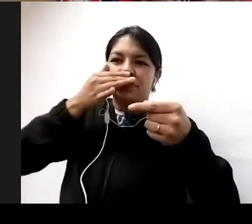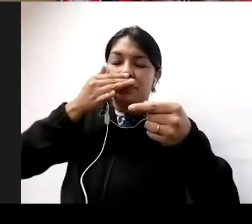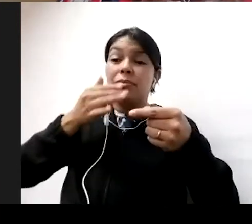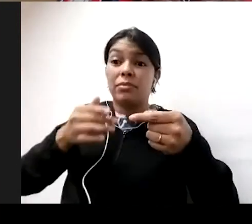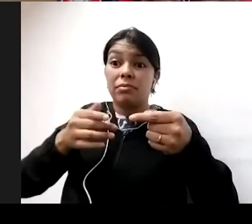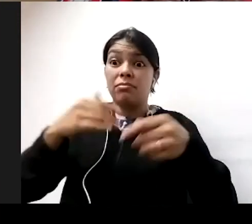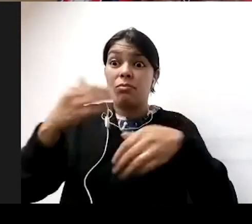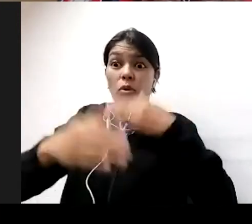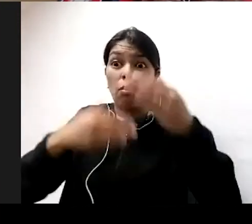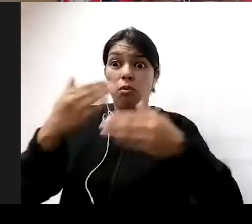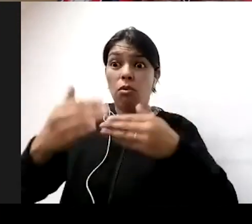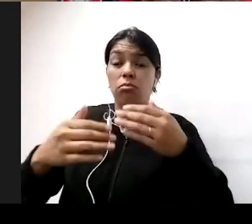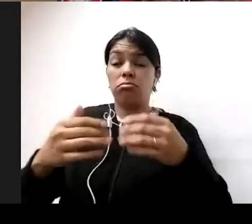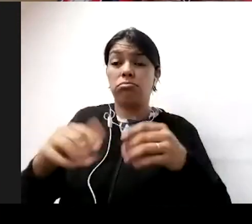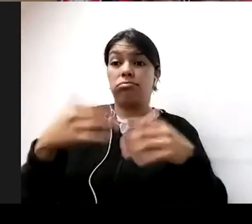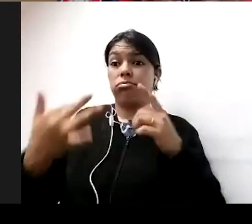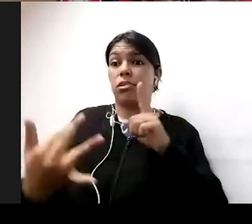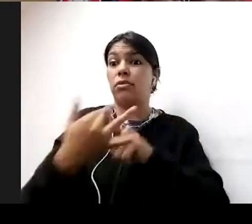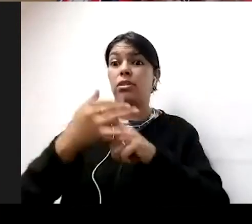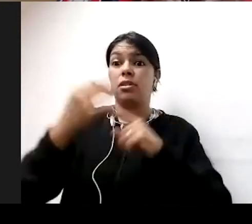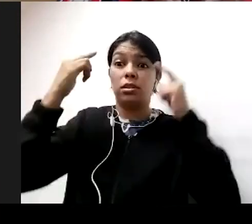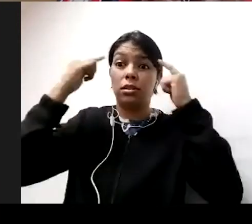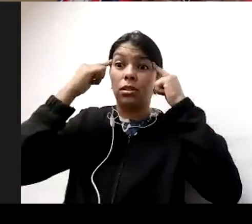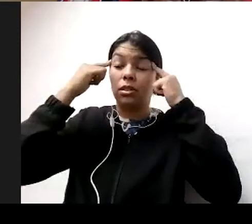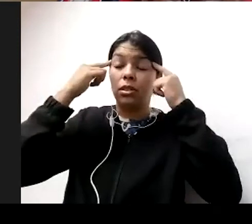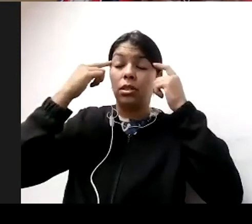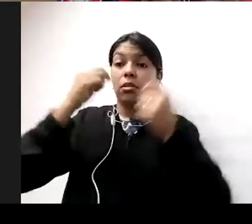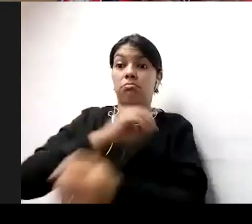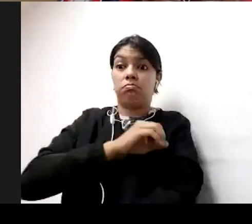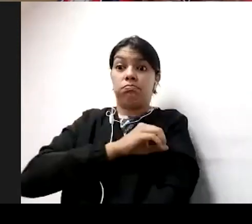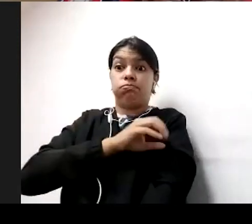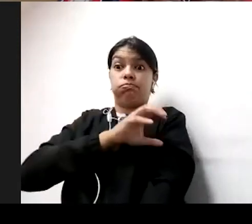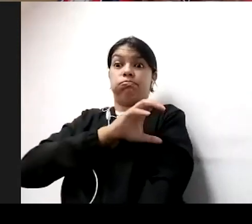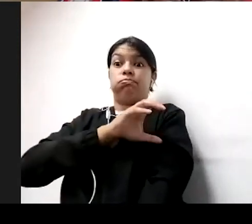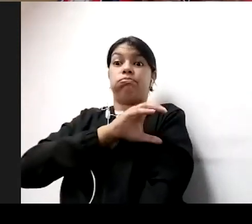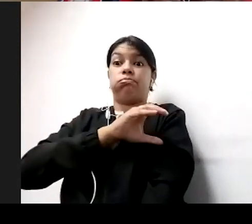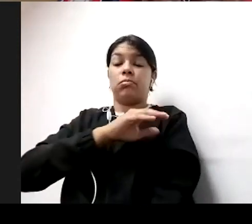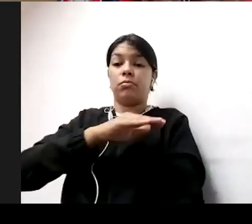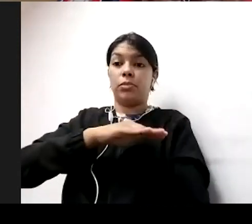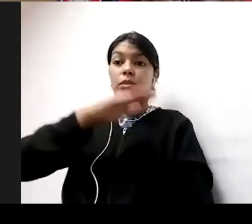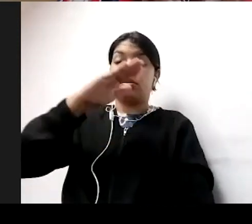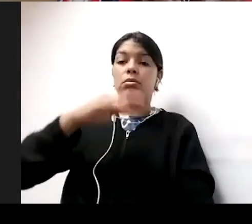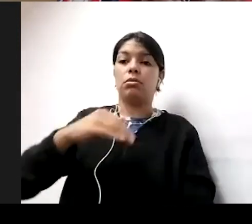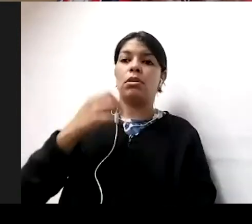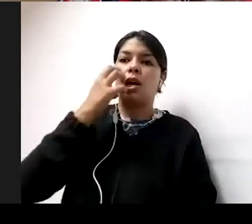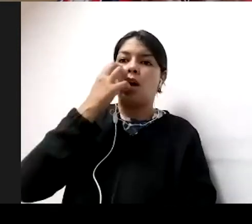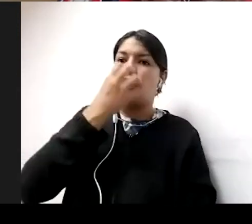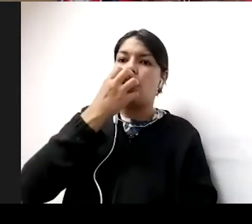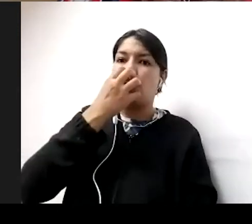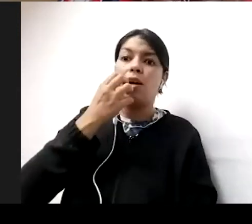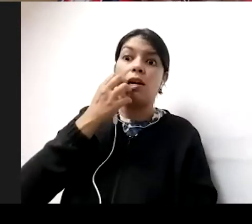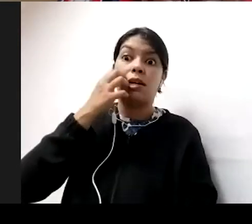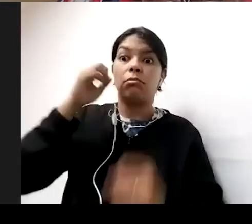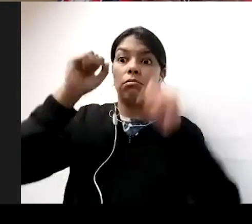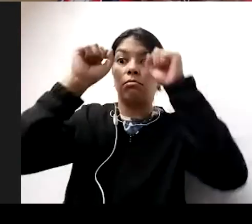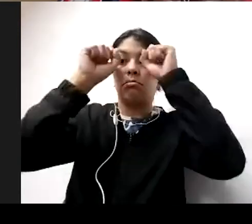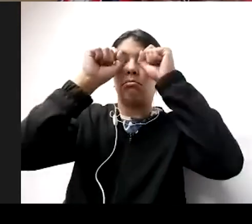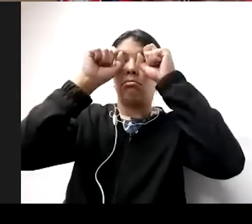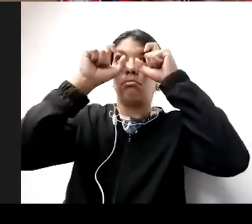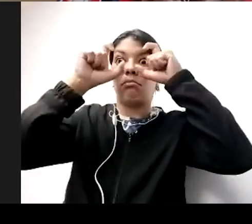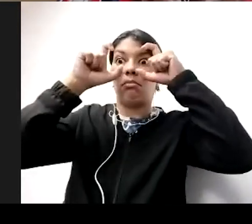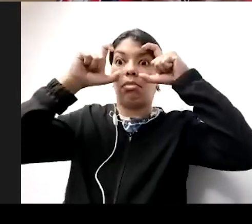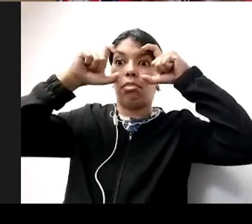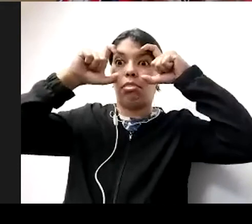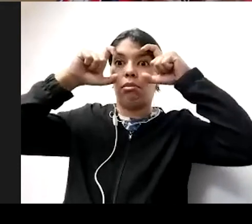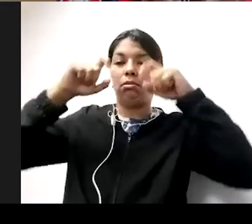de nuestro corazón, aumento de la presión arterial, aumento de la temperatura y dilatación de la pupila. Y a largo